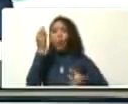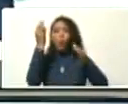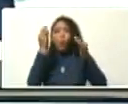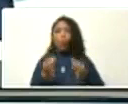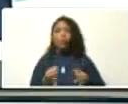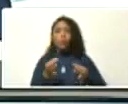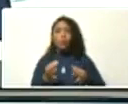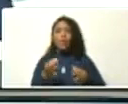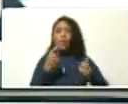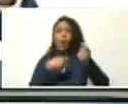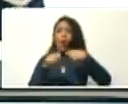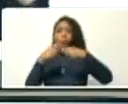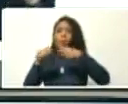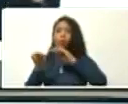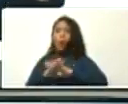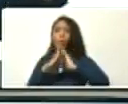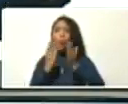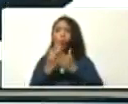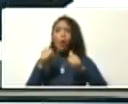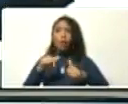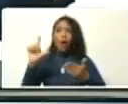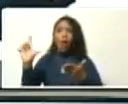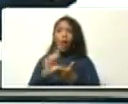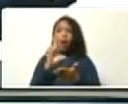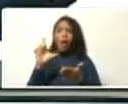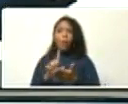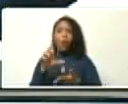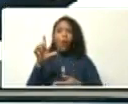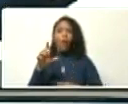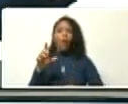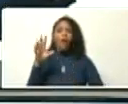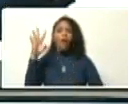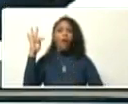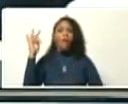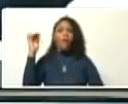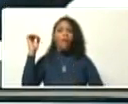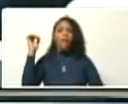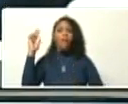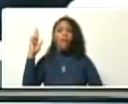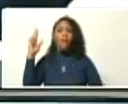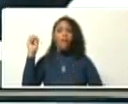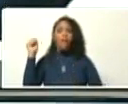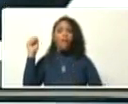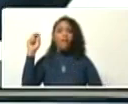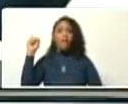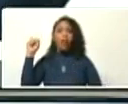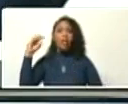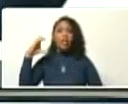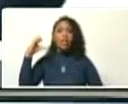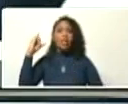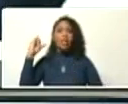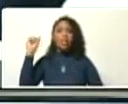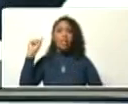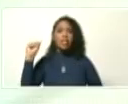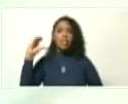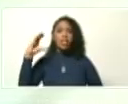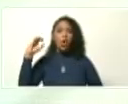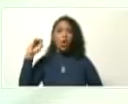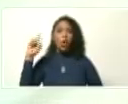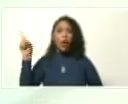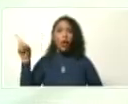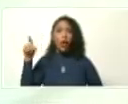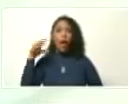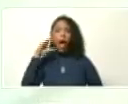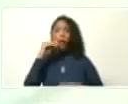comercio en el mundo. Aquí en este libro, Francisco van der Hoff habla de pensar y